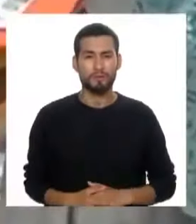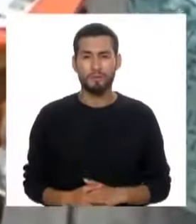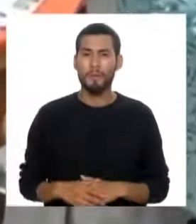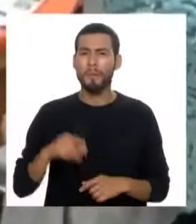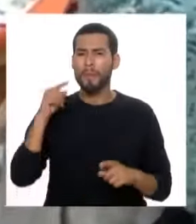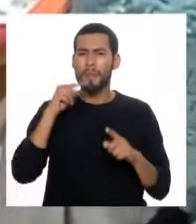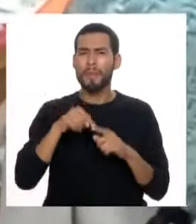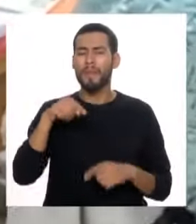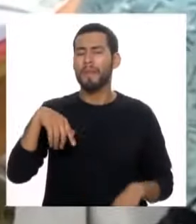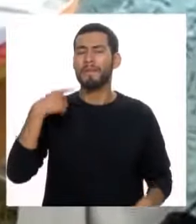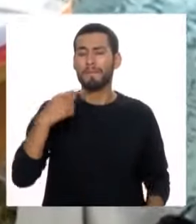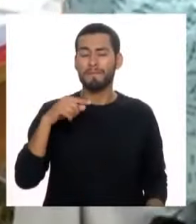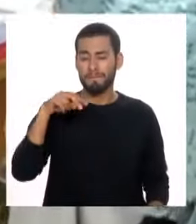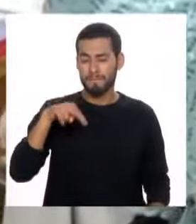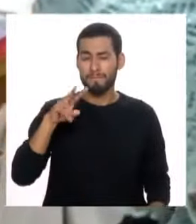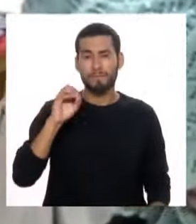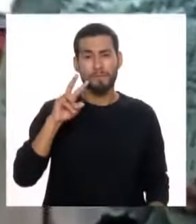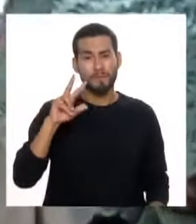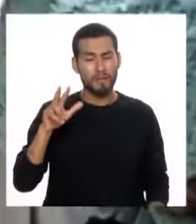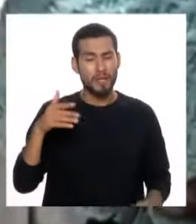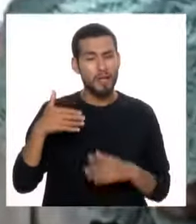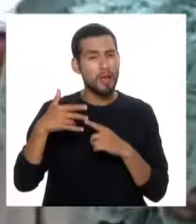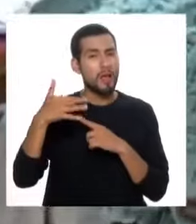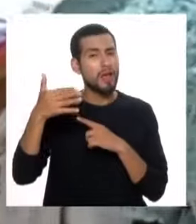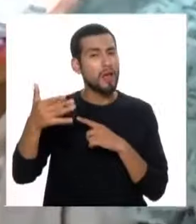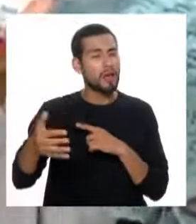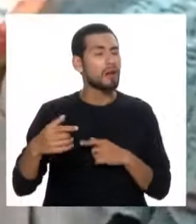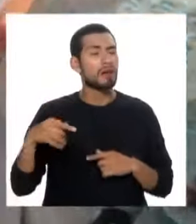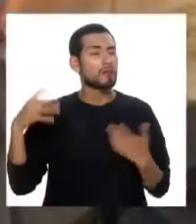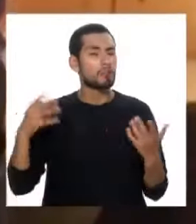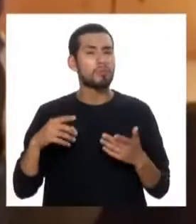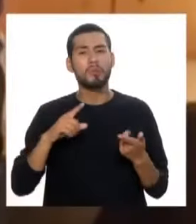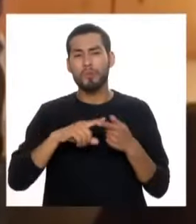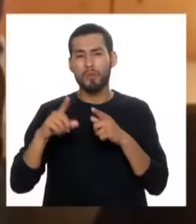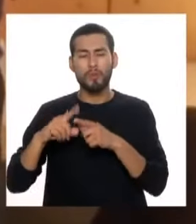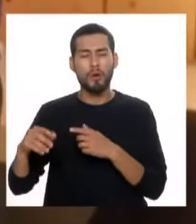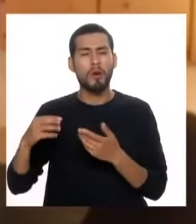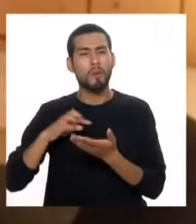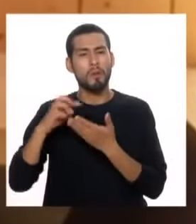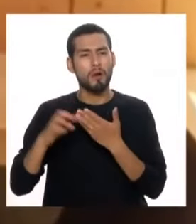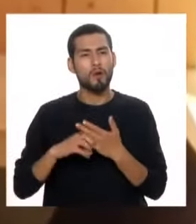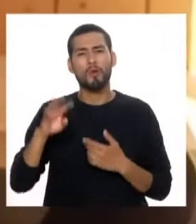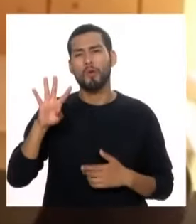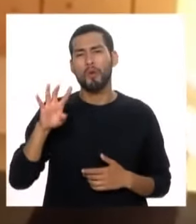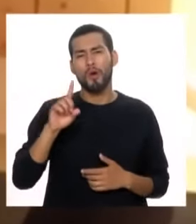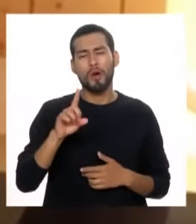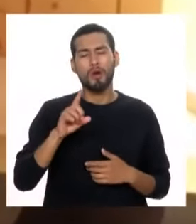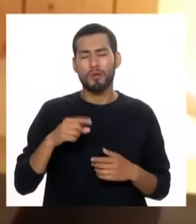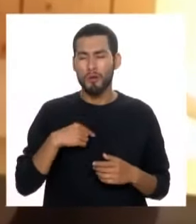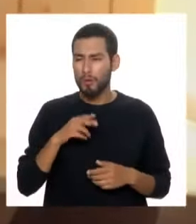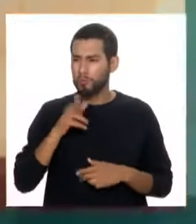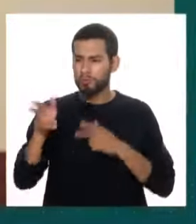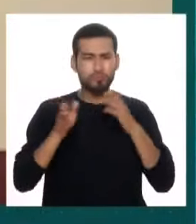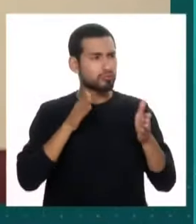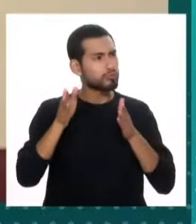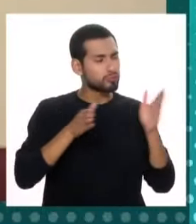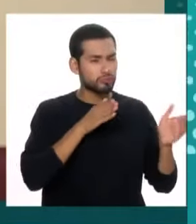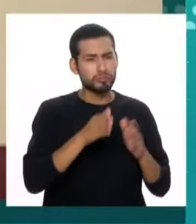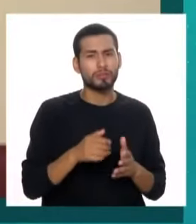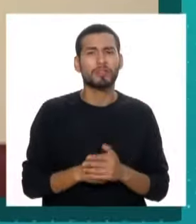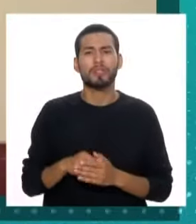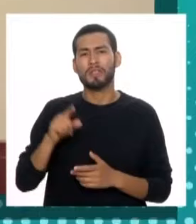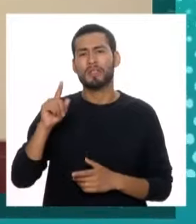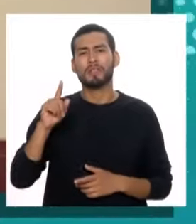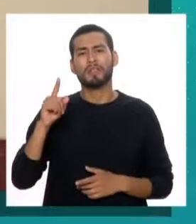Para este 2023, se tiene previsto realizar un total de 41 intervenciones en